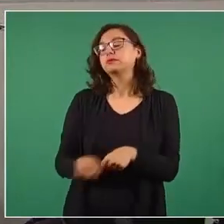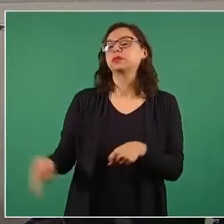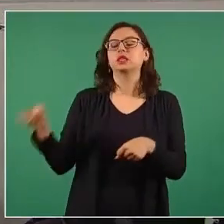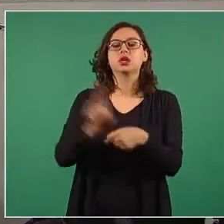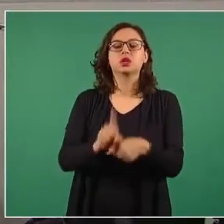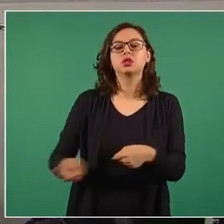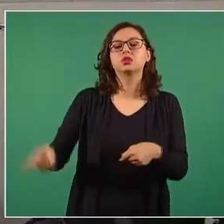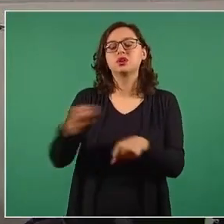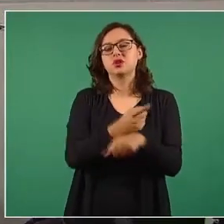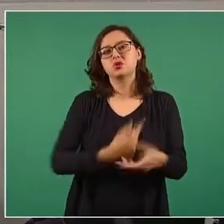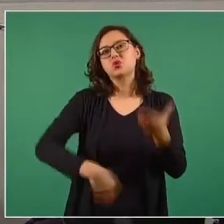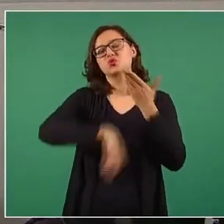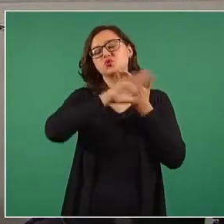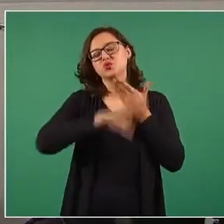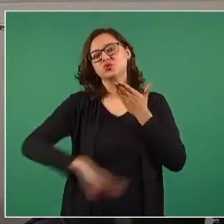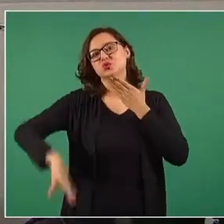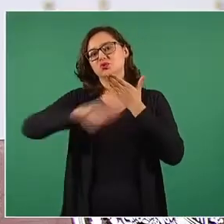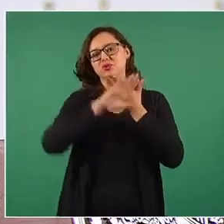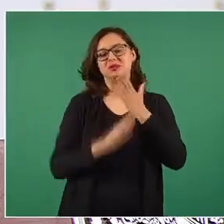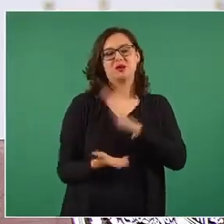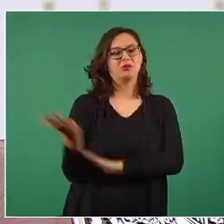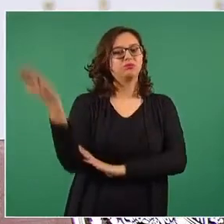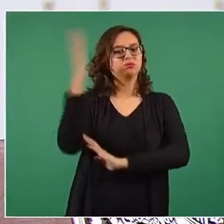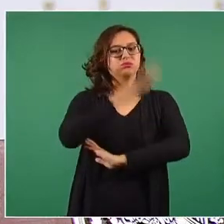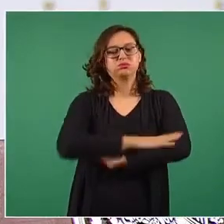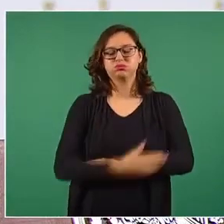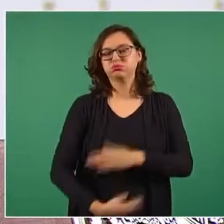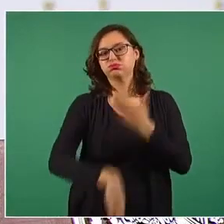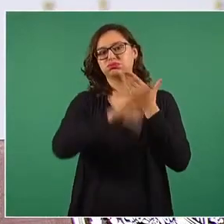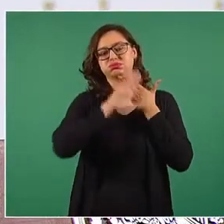es día y noche en contra,